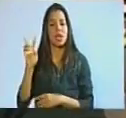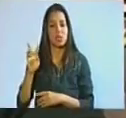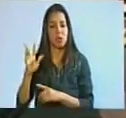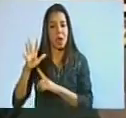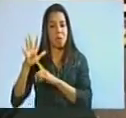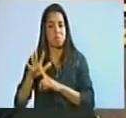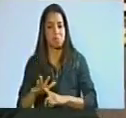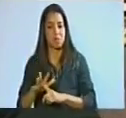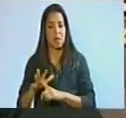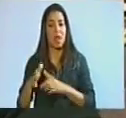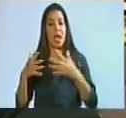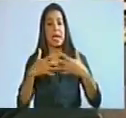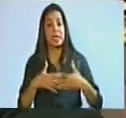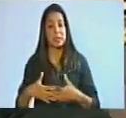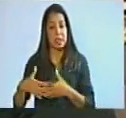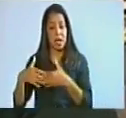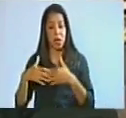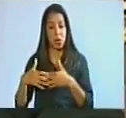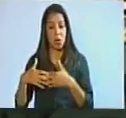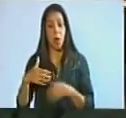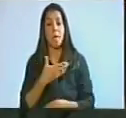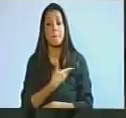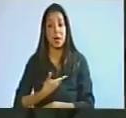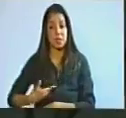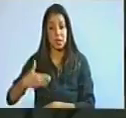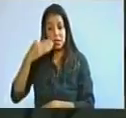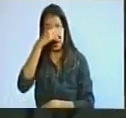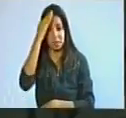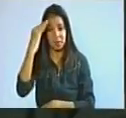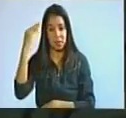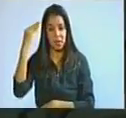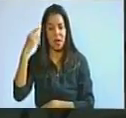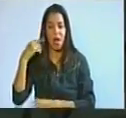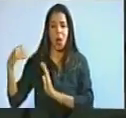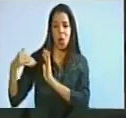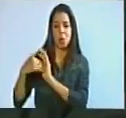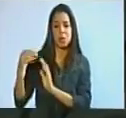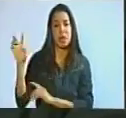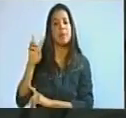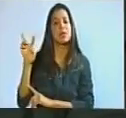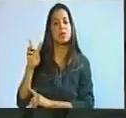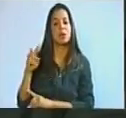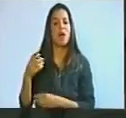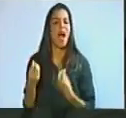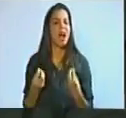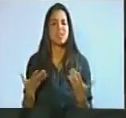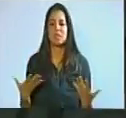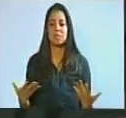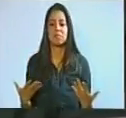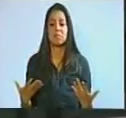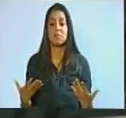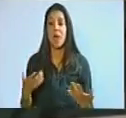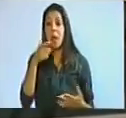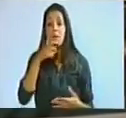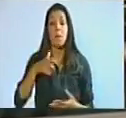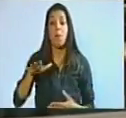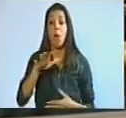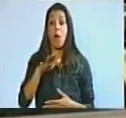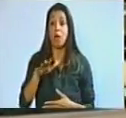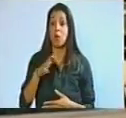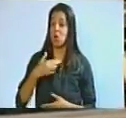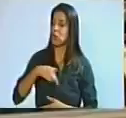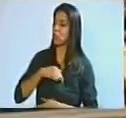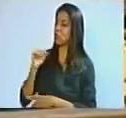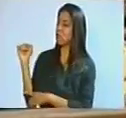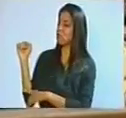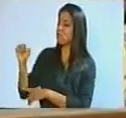por parte del gobierno del presidente Donald Trump contra Venezuela, y la respuesta de nuestro pueblo fue: te vamos a derrotar, y